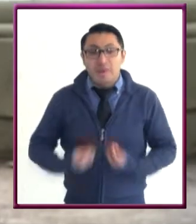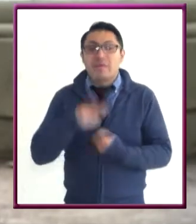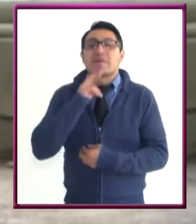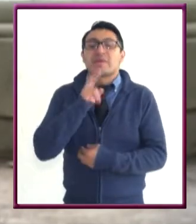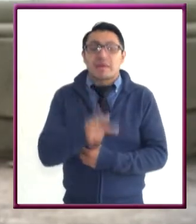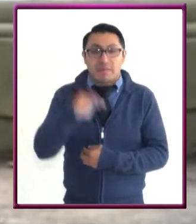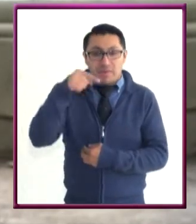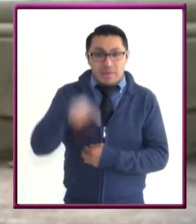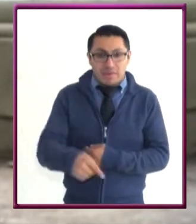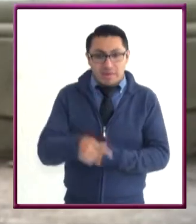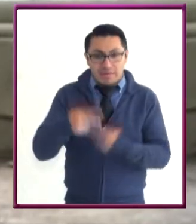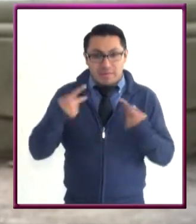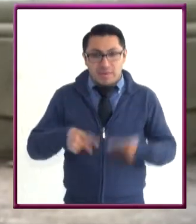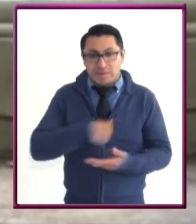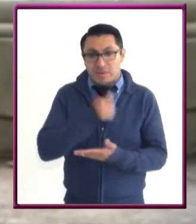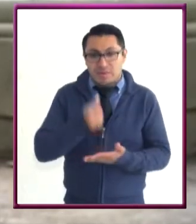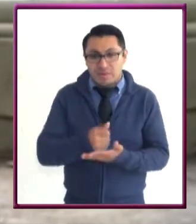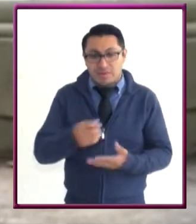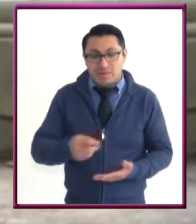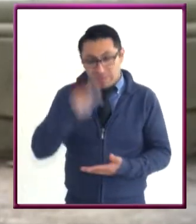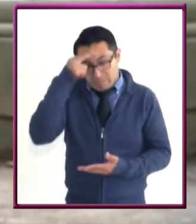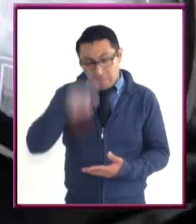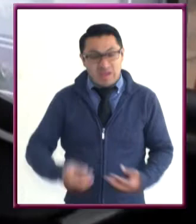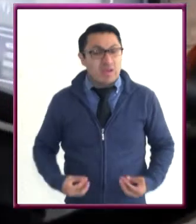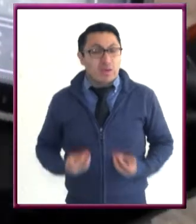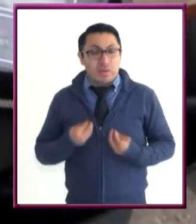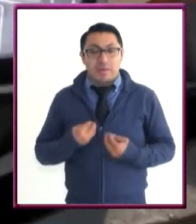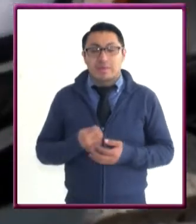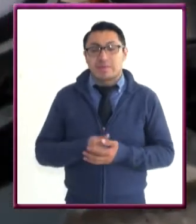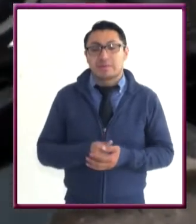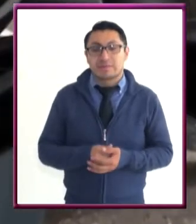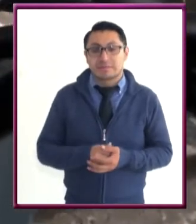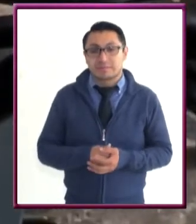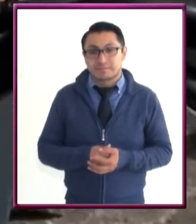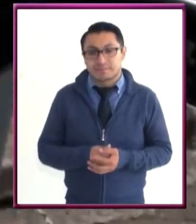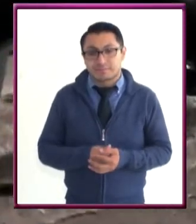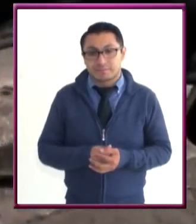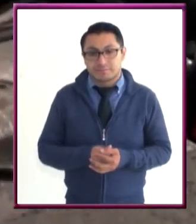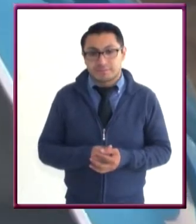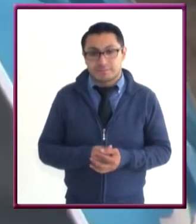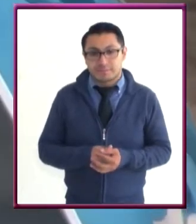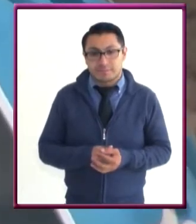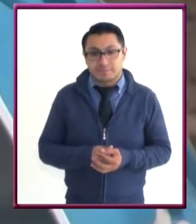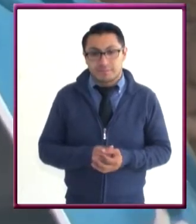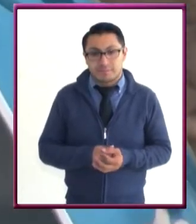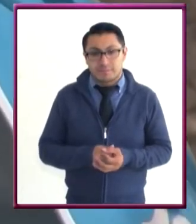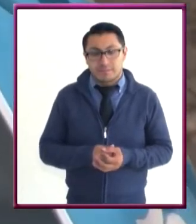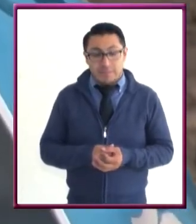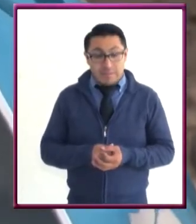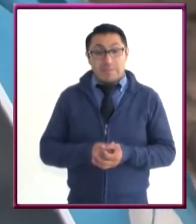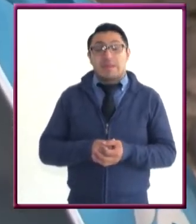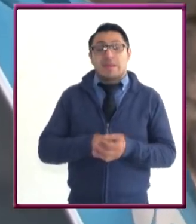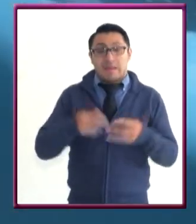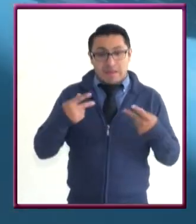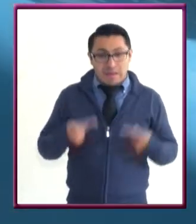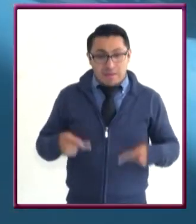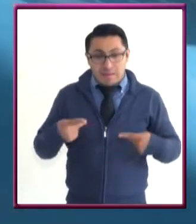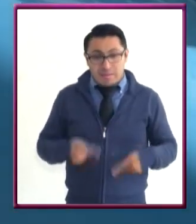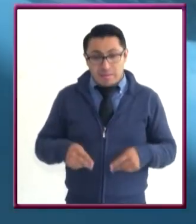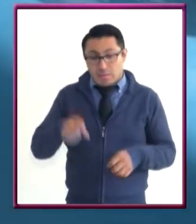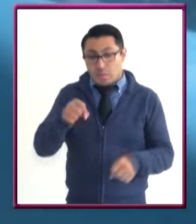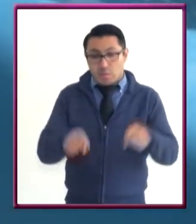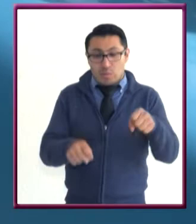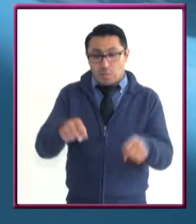todos los que vivimos en las ciudades, empezando por la Ciudad de México. Los scooters de Econduce son